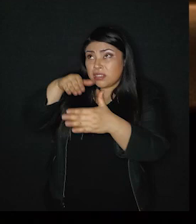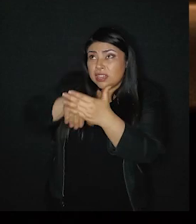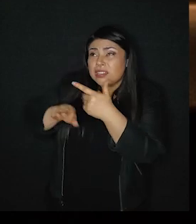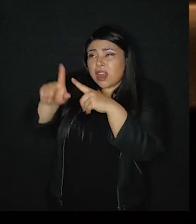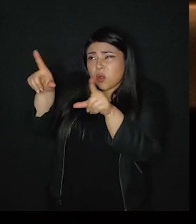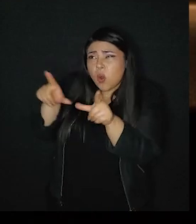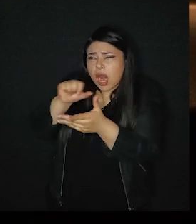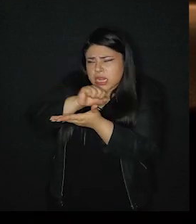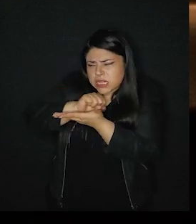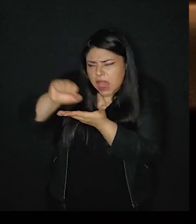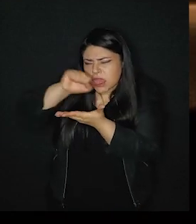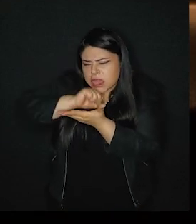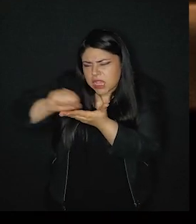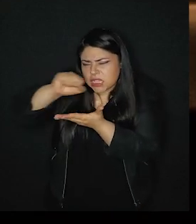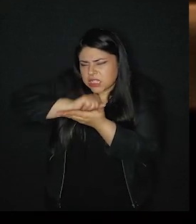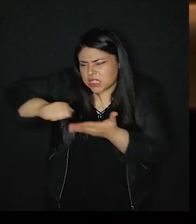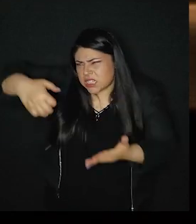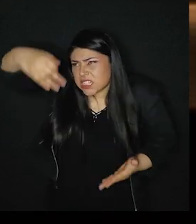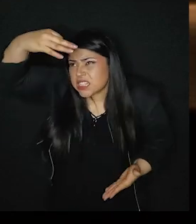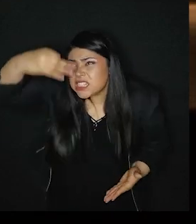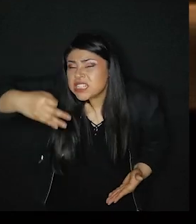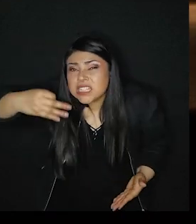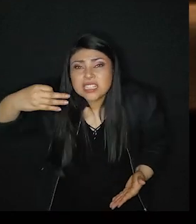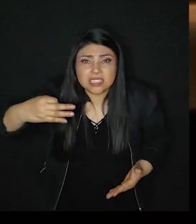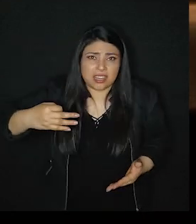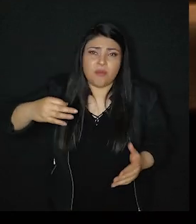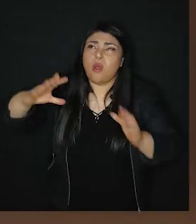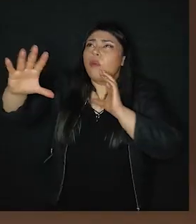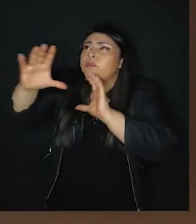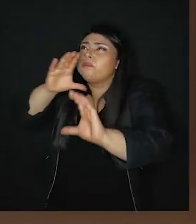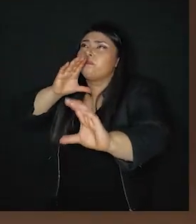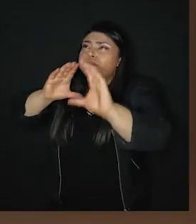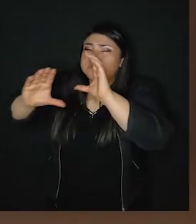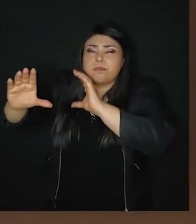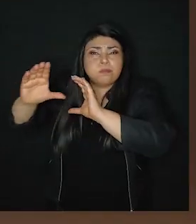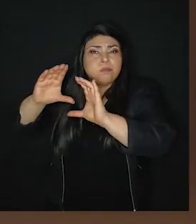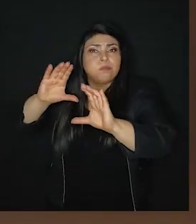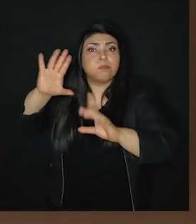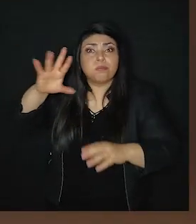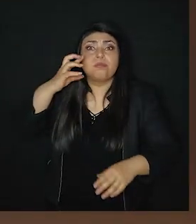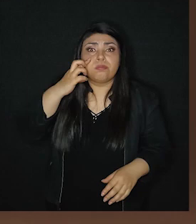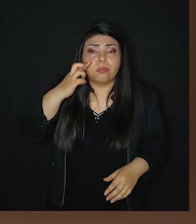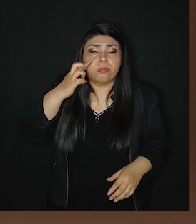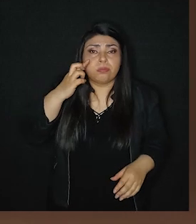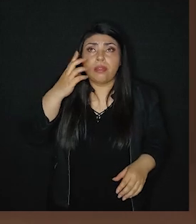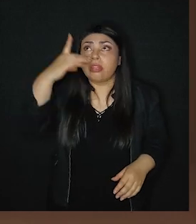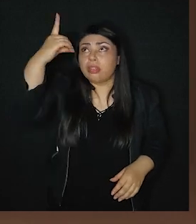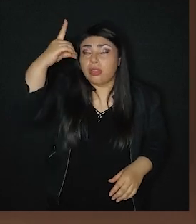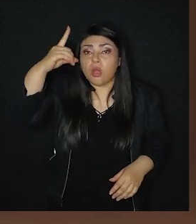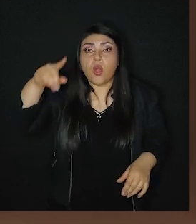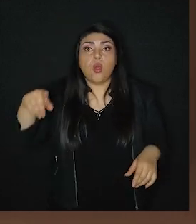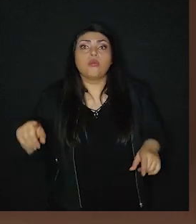Comunión con nuestro padre sin tener la muerte como tenían antes que Jesús hubiera